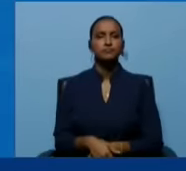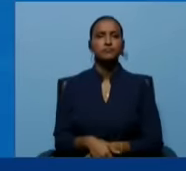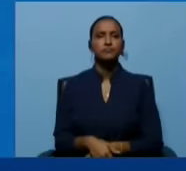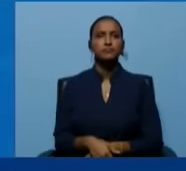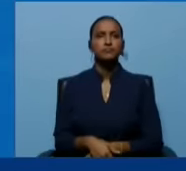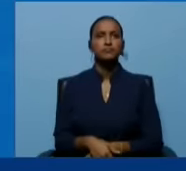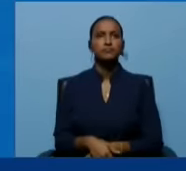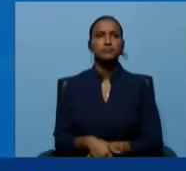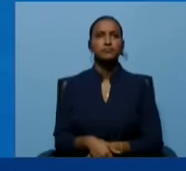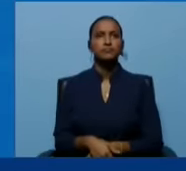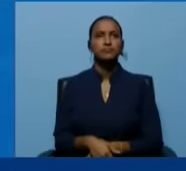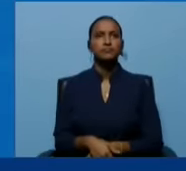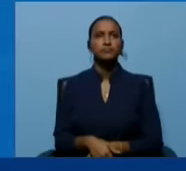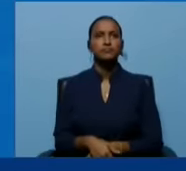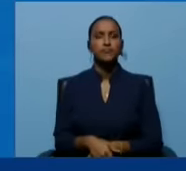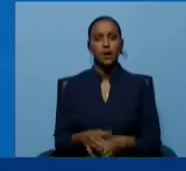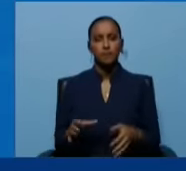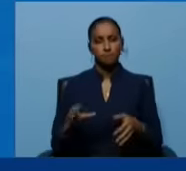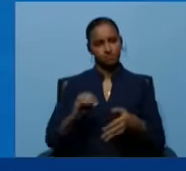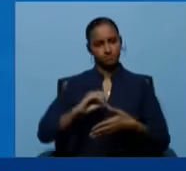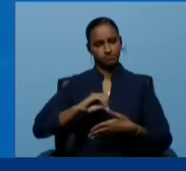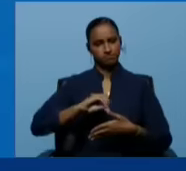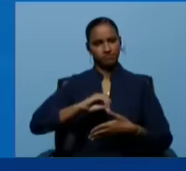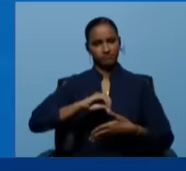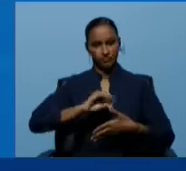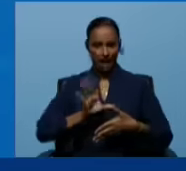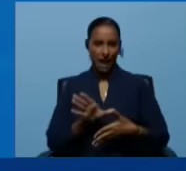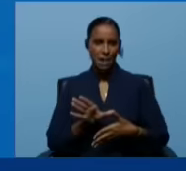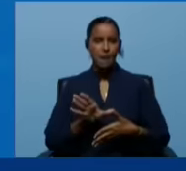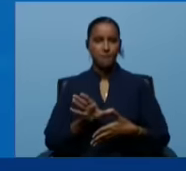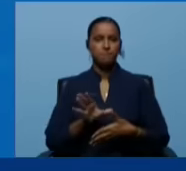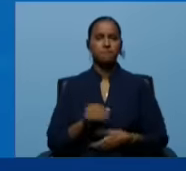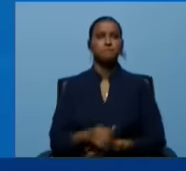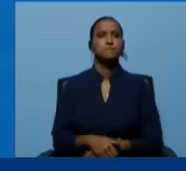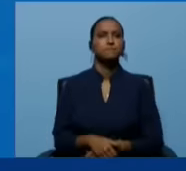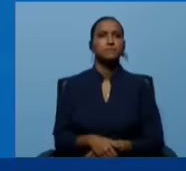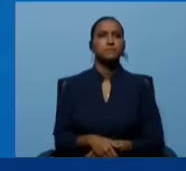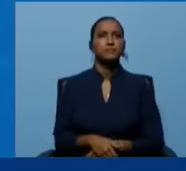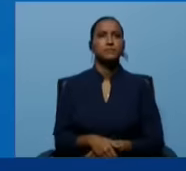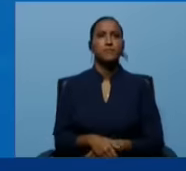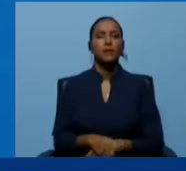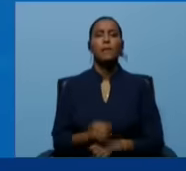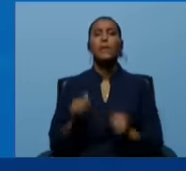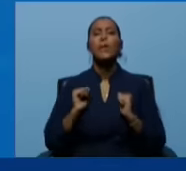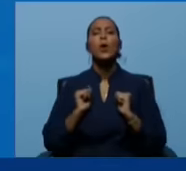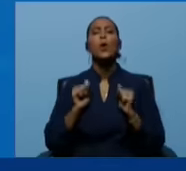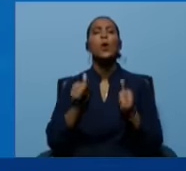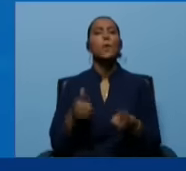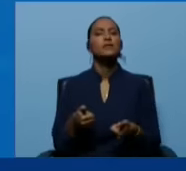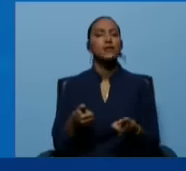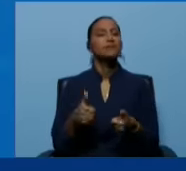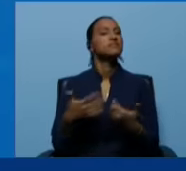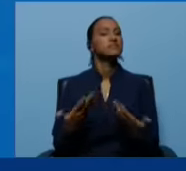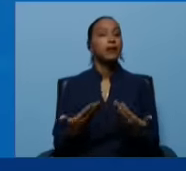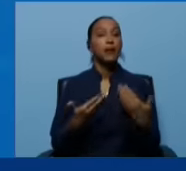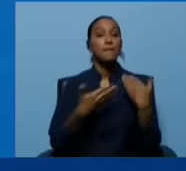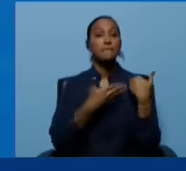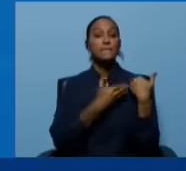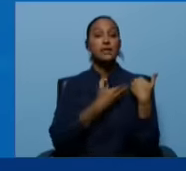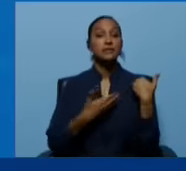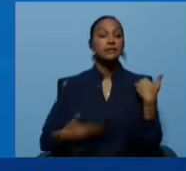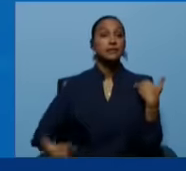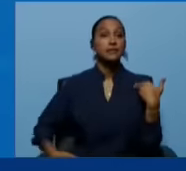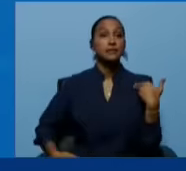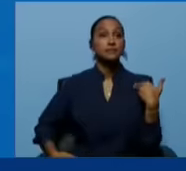la Alianza Bolivariana. Me dicen que vamos a iniciar con el presidente